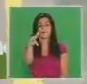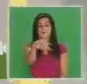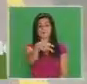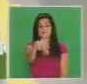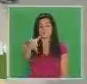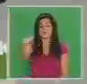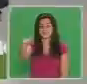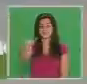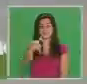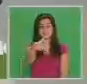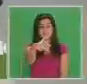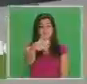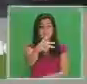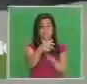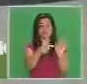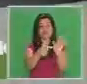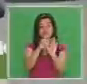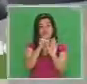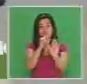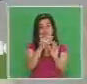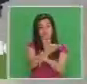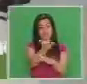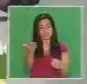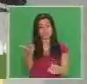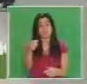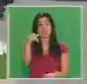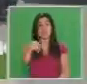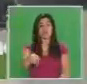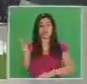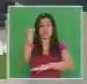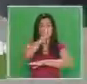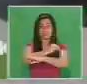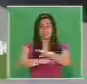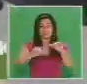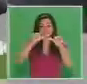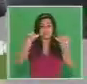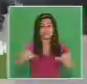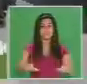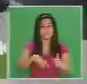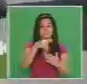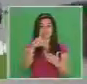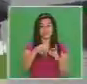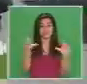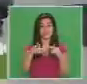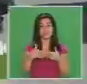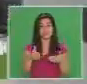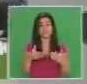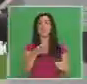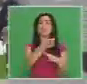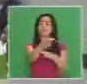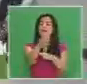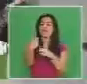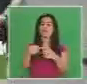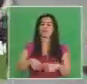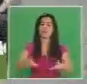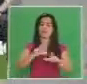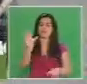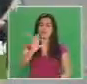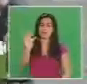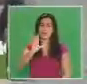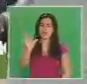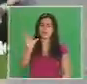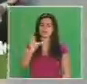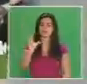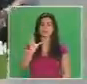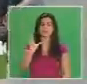tomas. Nosotros les recordamos entonces que a lo largo del día de hoy el Sistema Nacional de Medios Públicos va a estar en diversos sectores de la ciudad capital